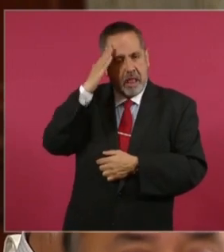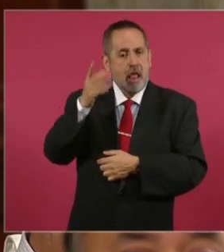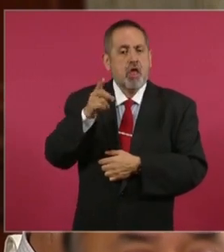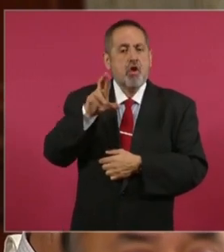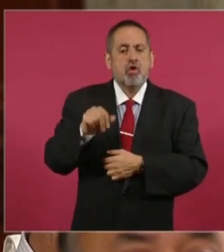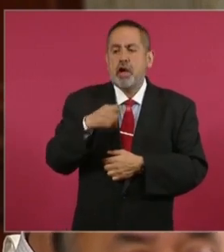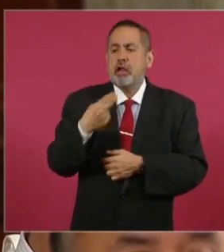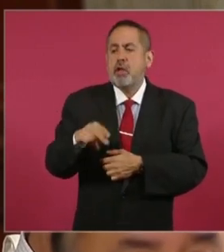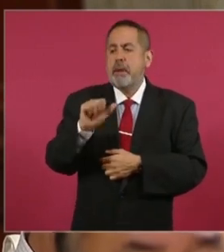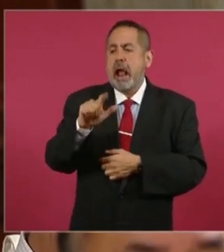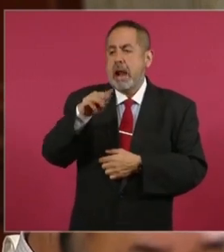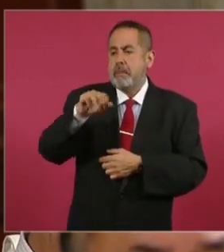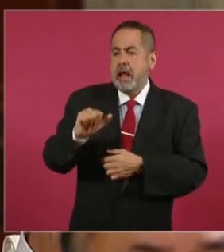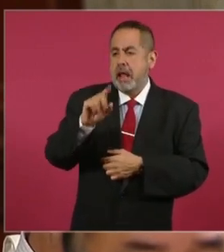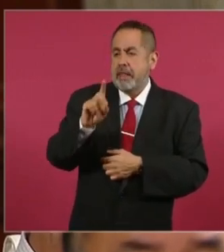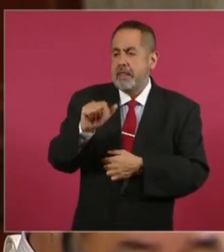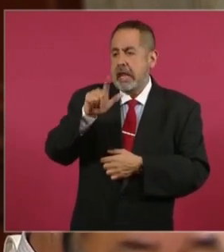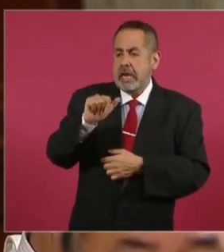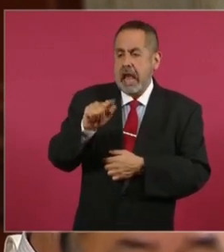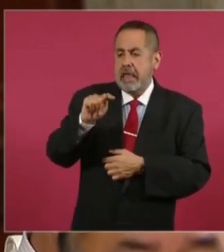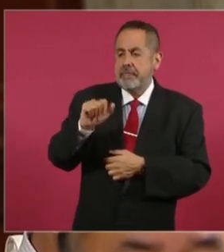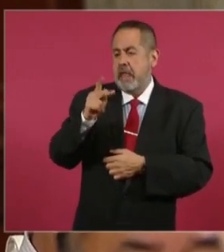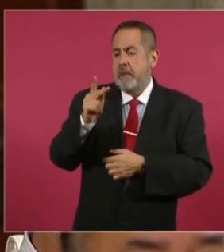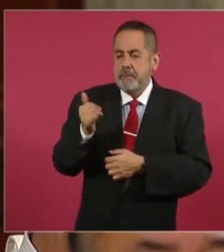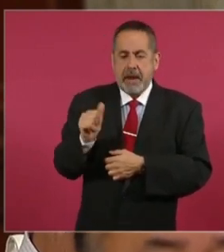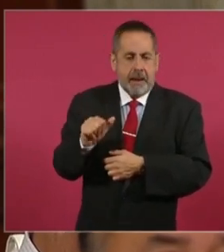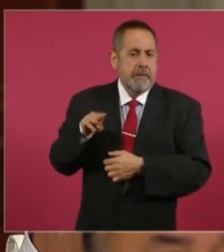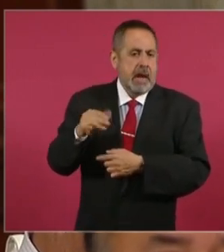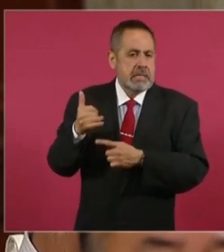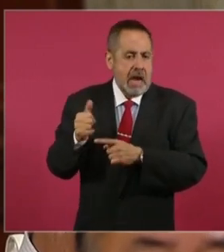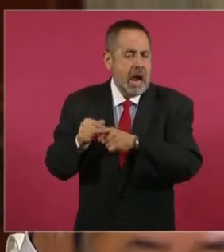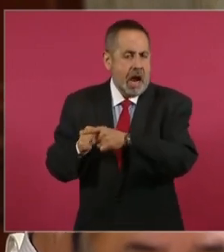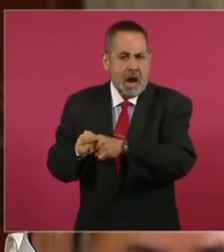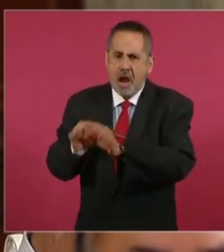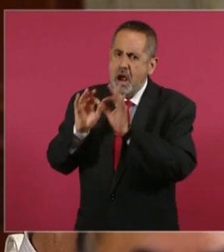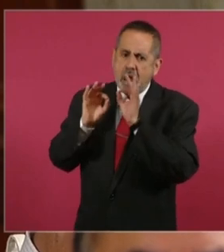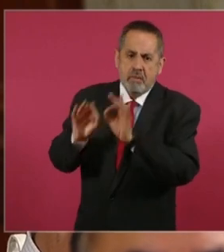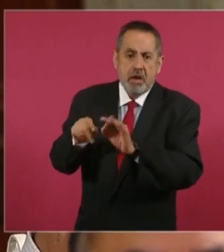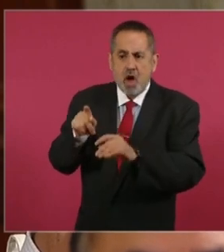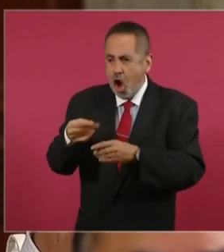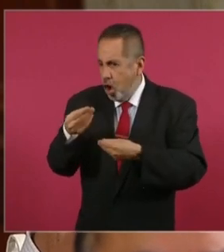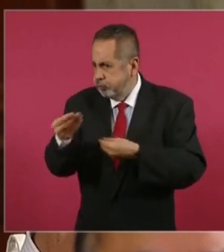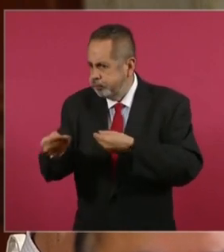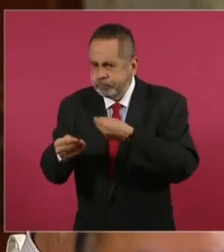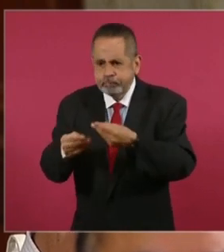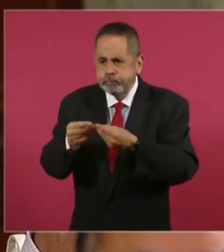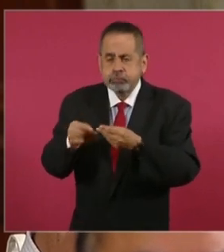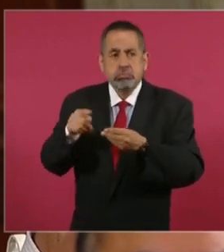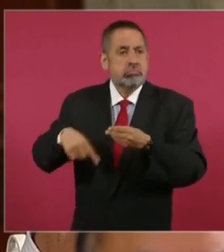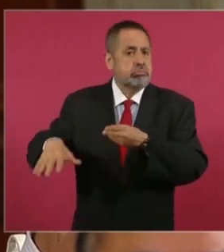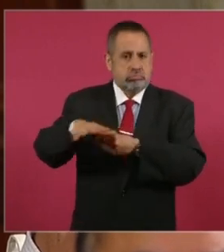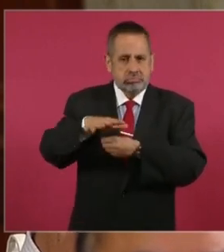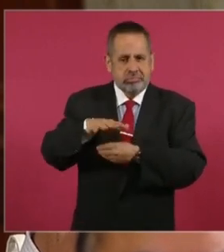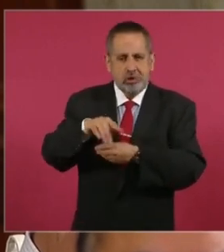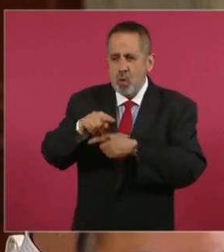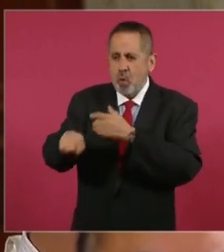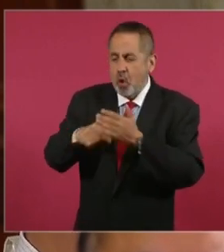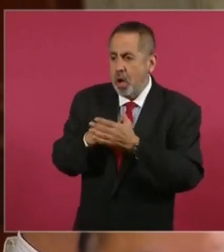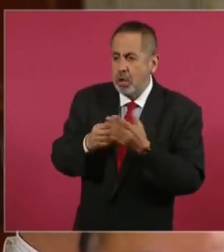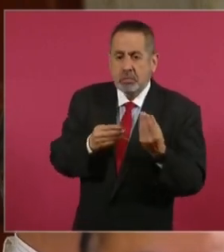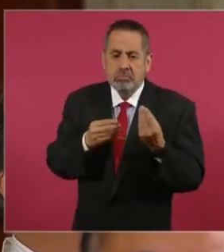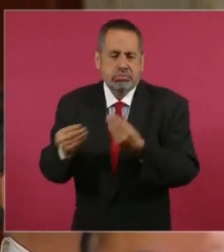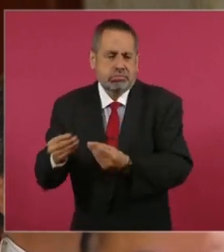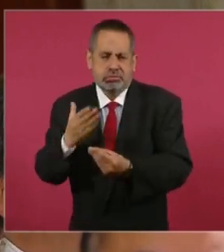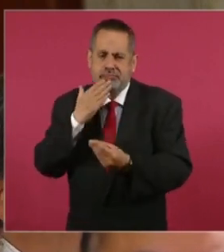doctora Alma Diana Tapia Maya, que acaba de enriquecer al acervo faunístico del mundo con un